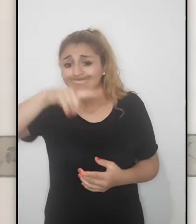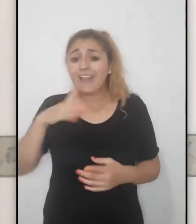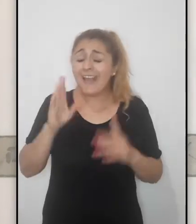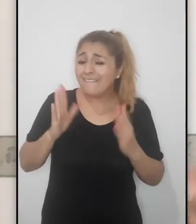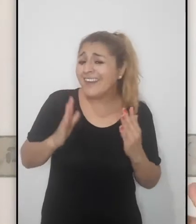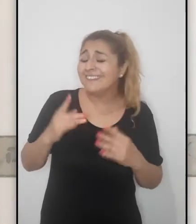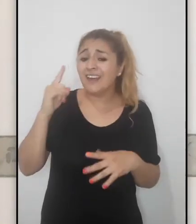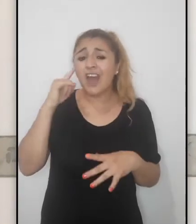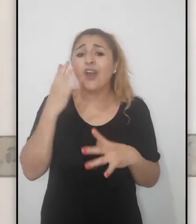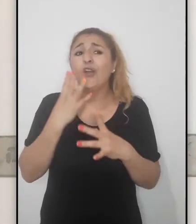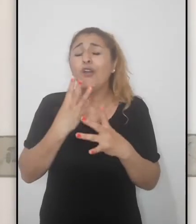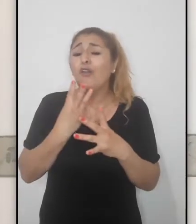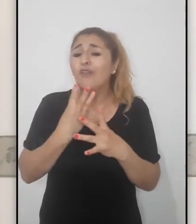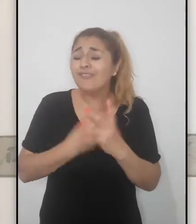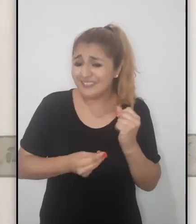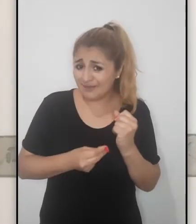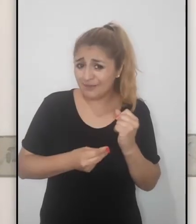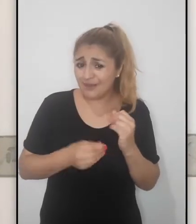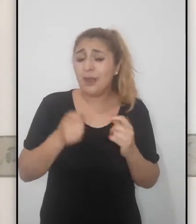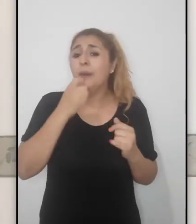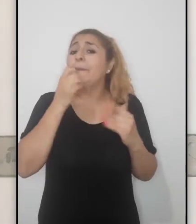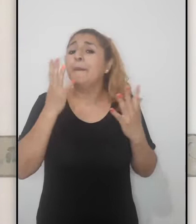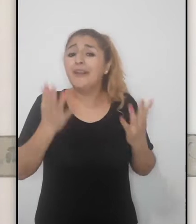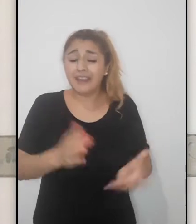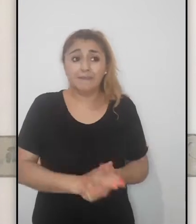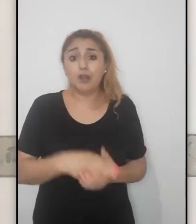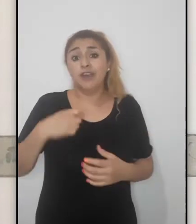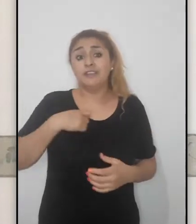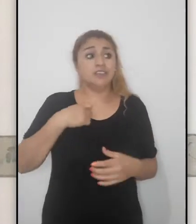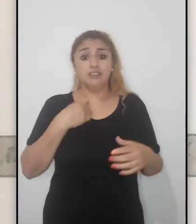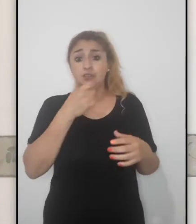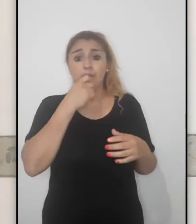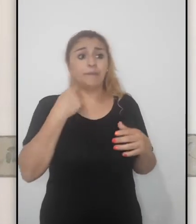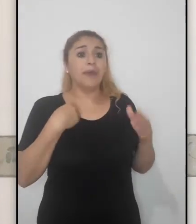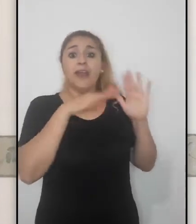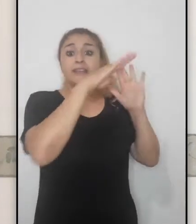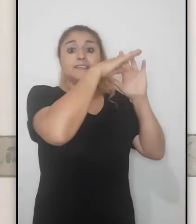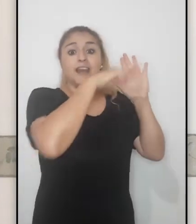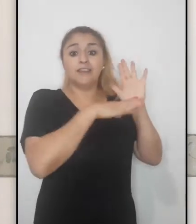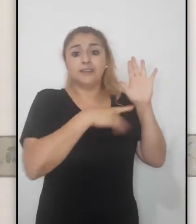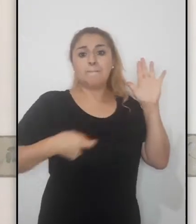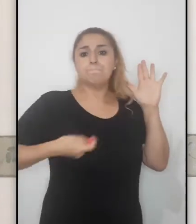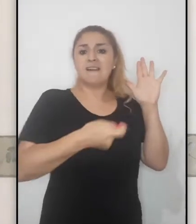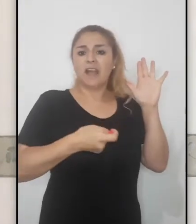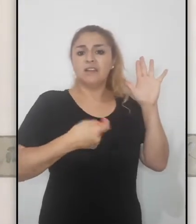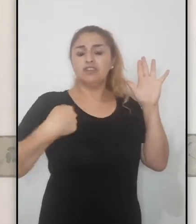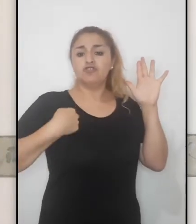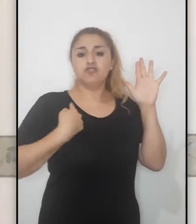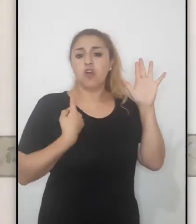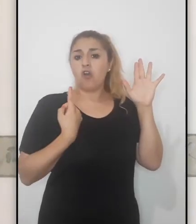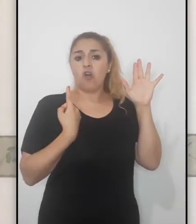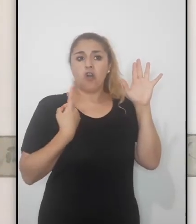yo nunca maté mi lista matar está mal explicado so nunca maté no importa si nunca